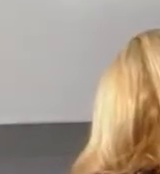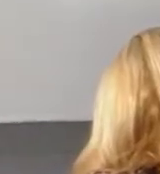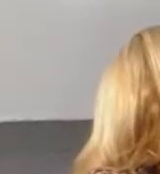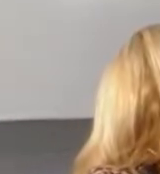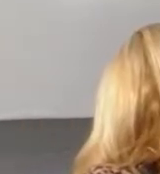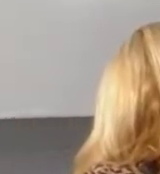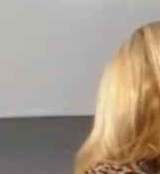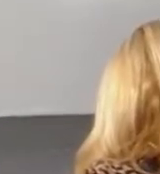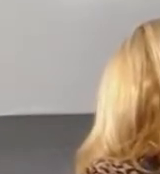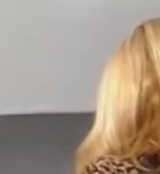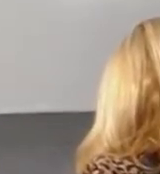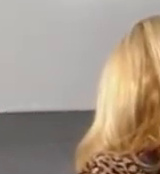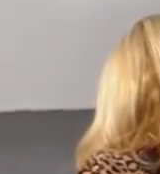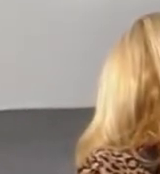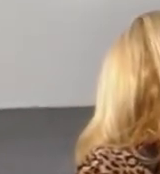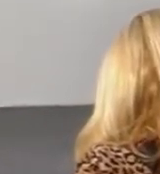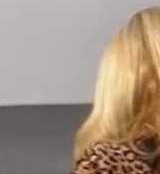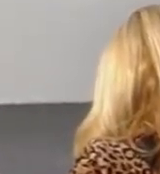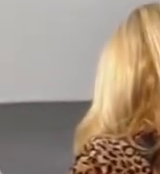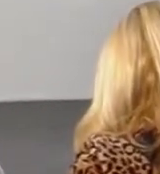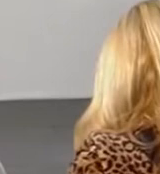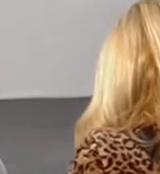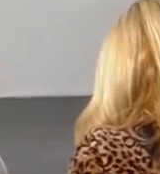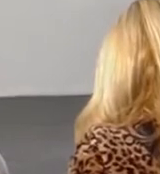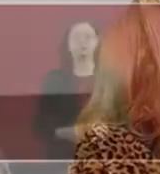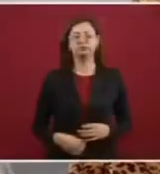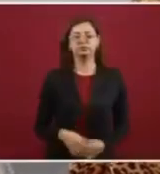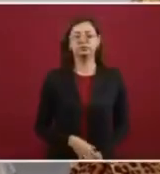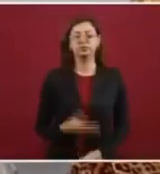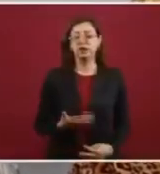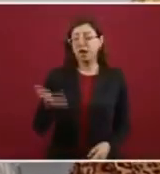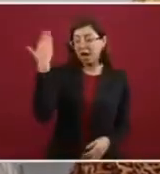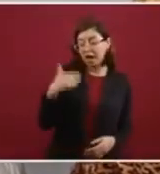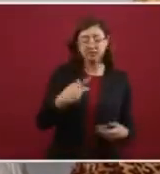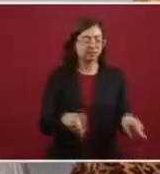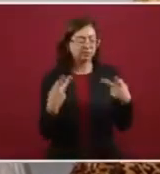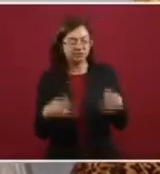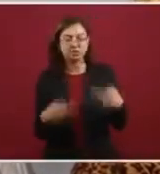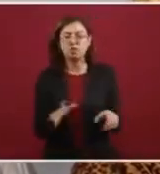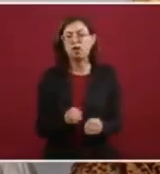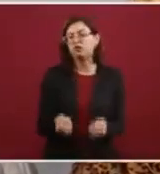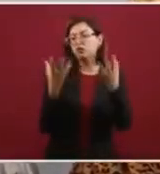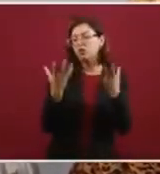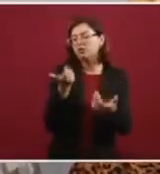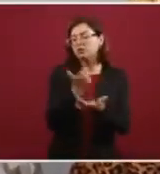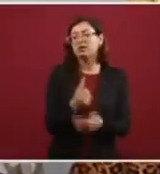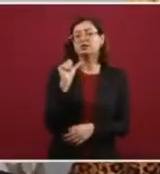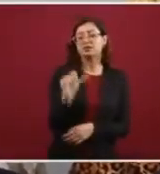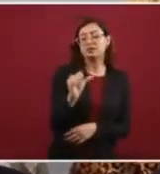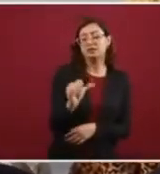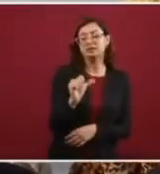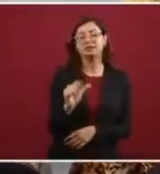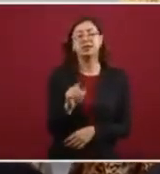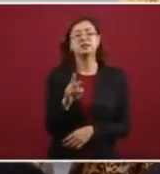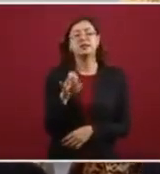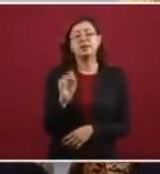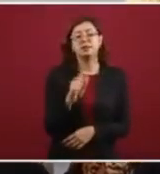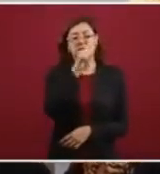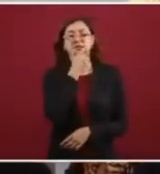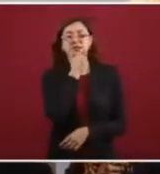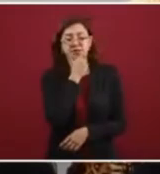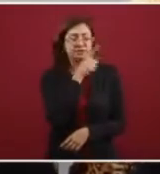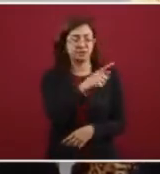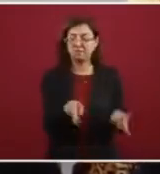Se cotizaban estas acciones en 16 libras esterlinas en Londres y las